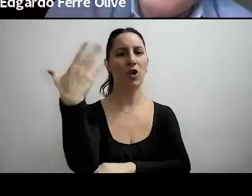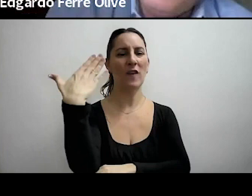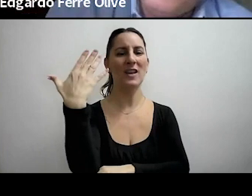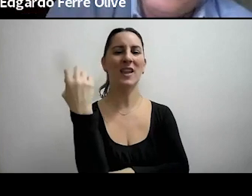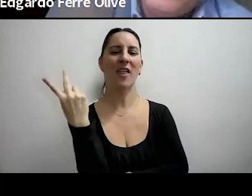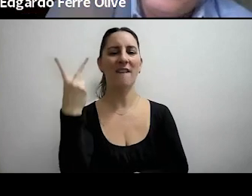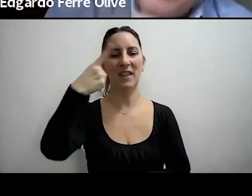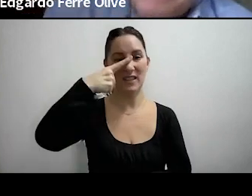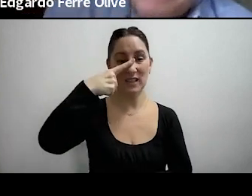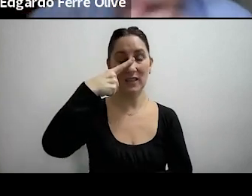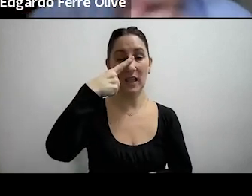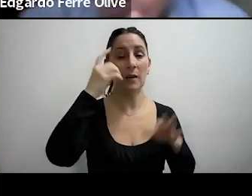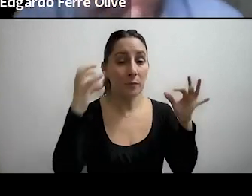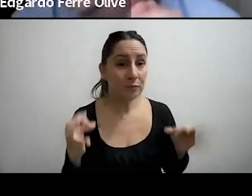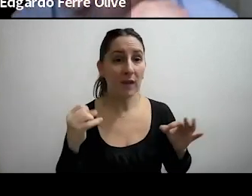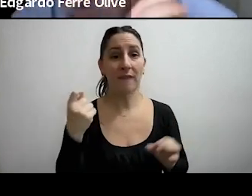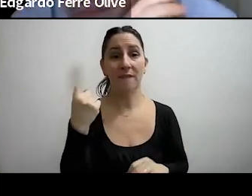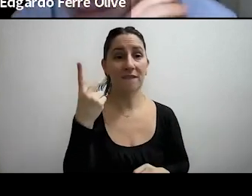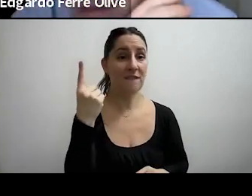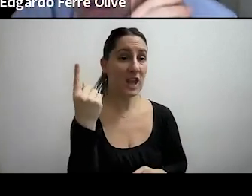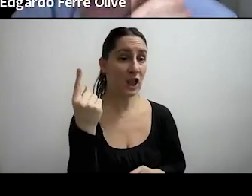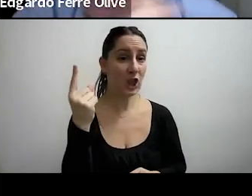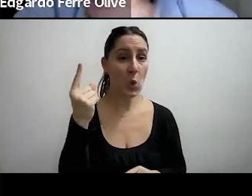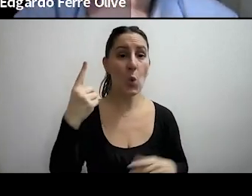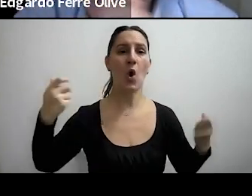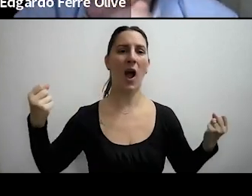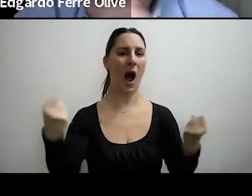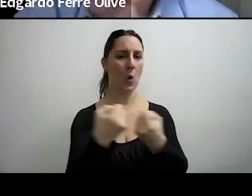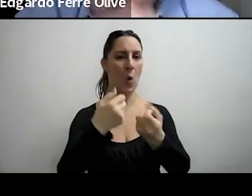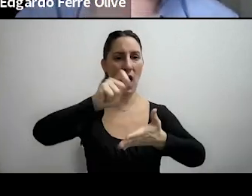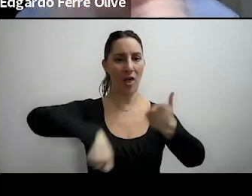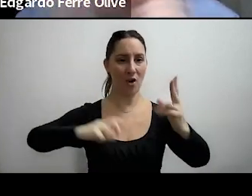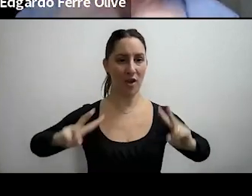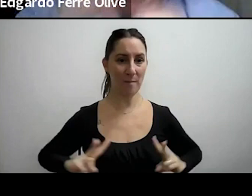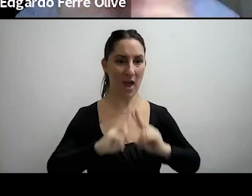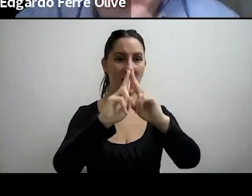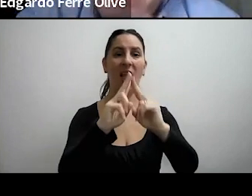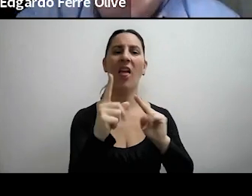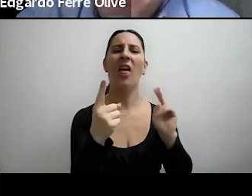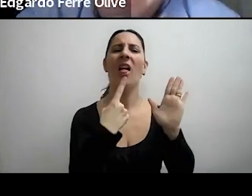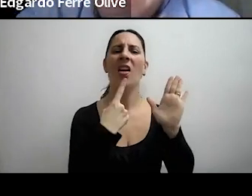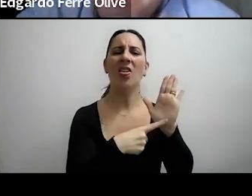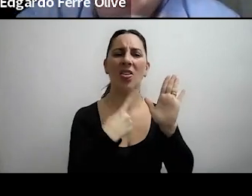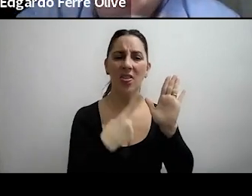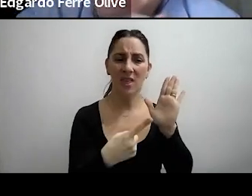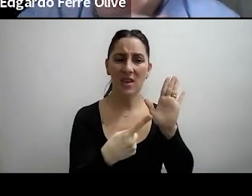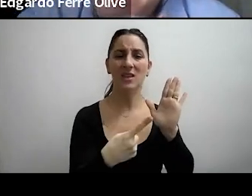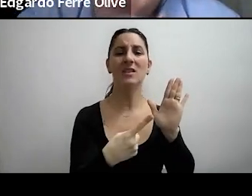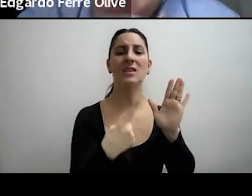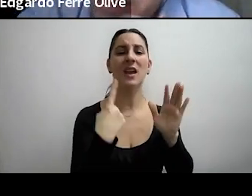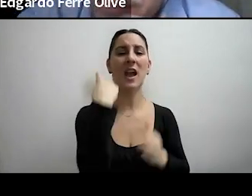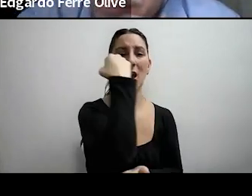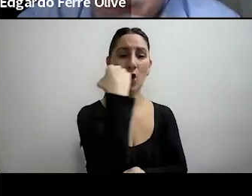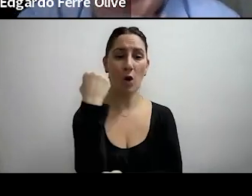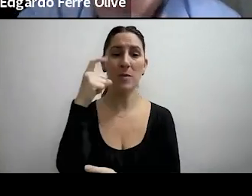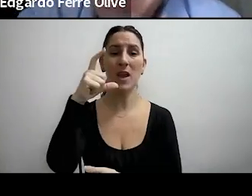la 21, fue el Acuerdo de París, que estableció de que se debe tender a descarbonizar las economías al